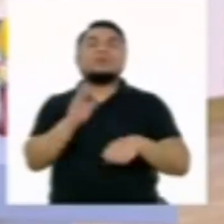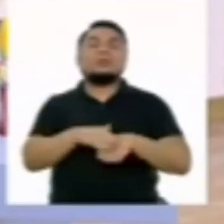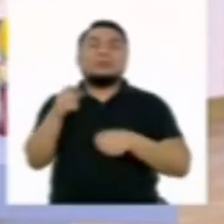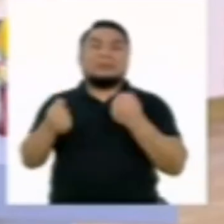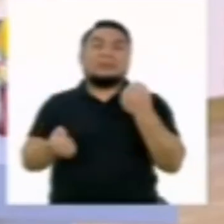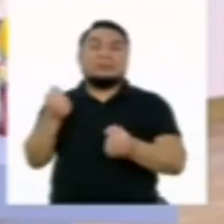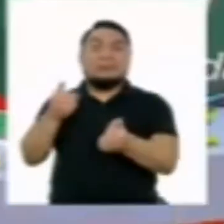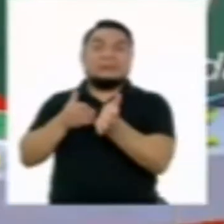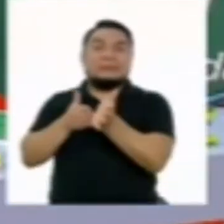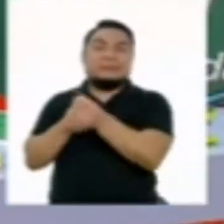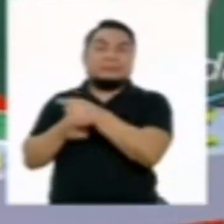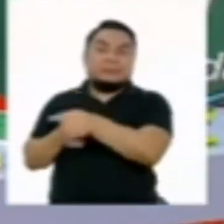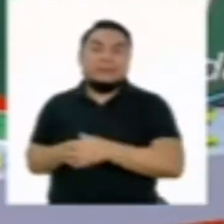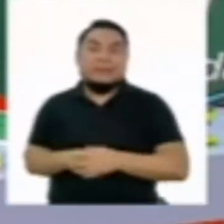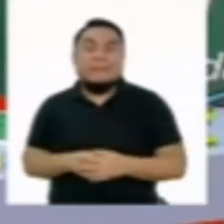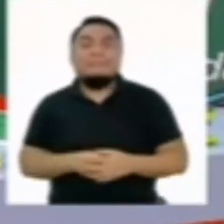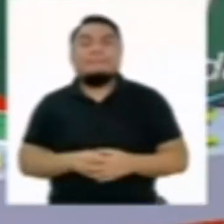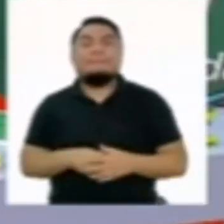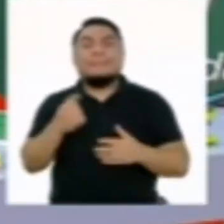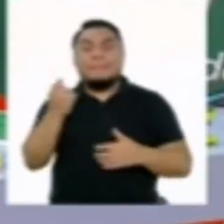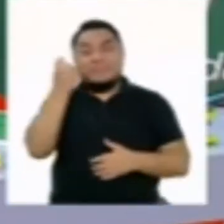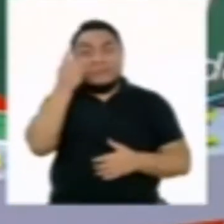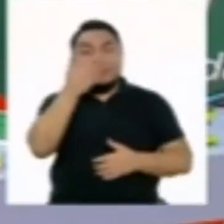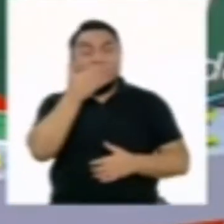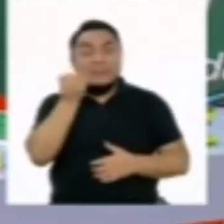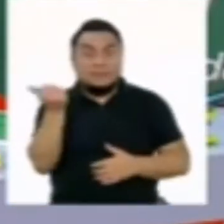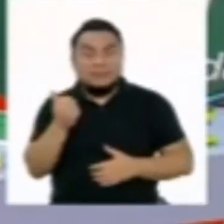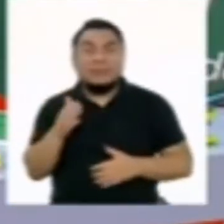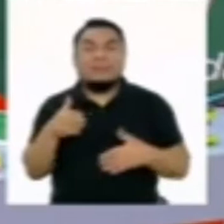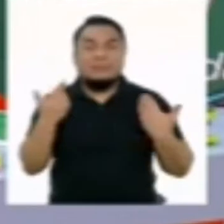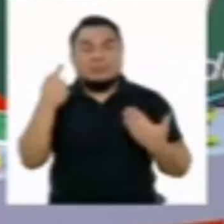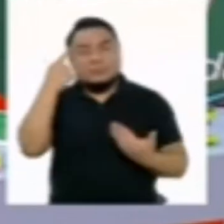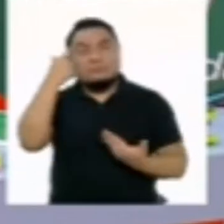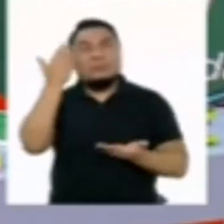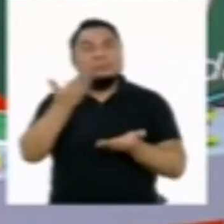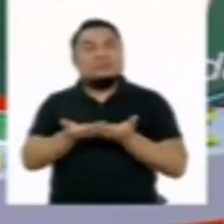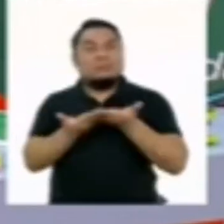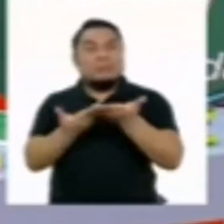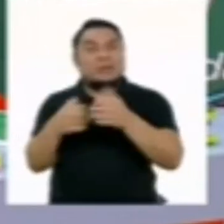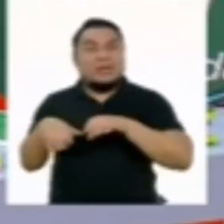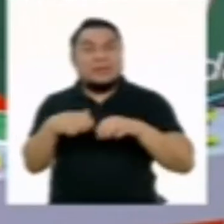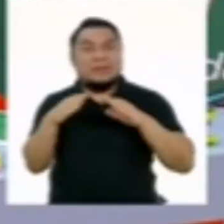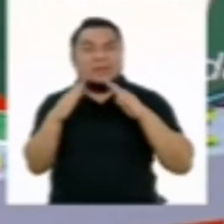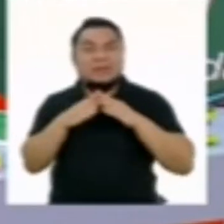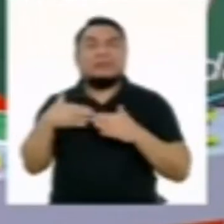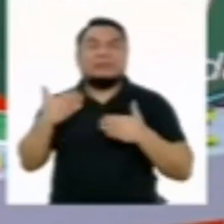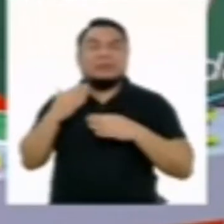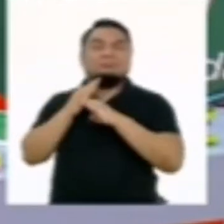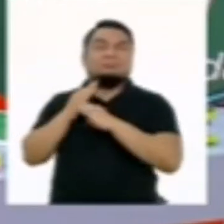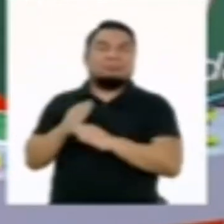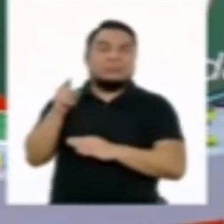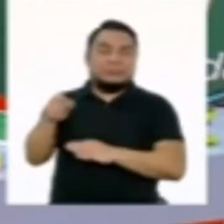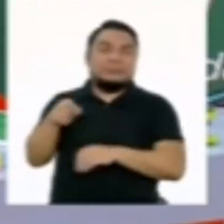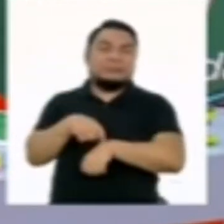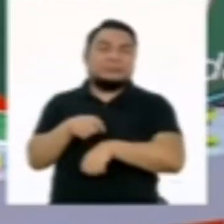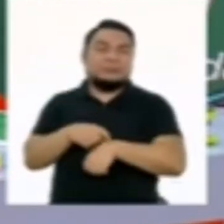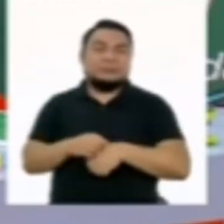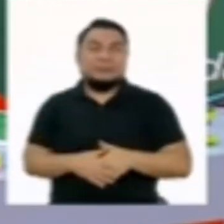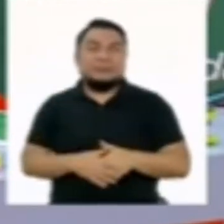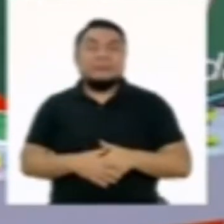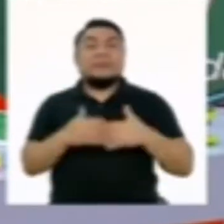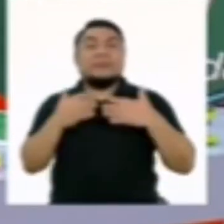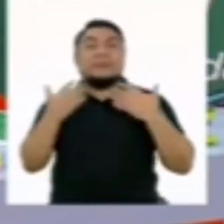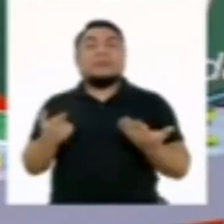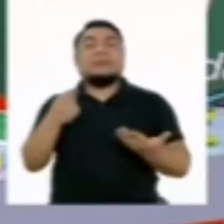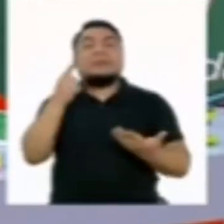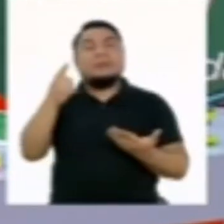sistema de transporte. Para entenderlo mejor y poder proponer acciones en casa para combatir esta situación. O